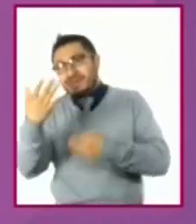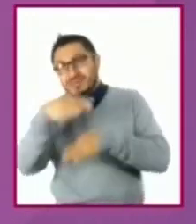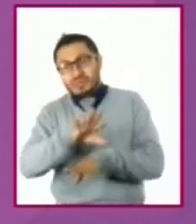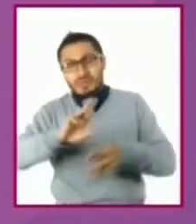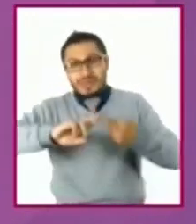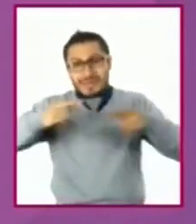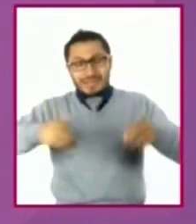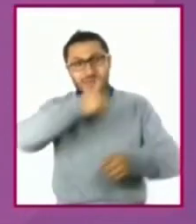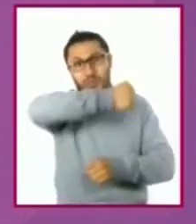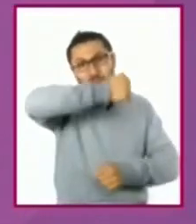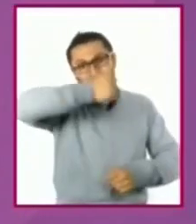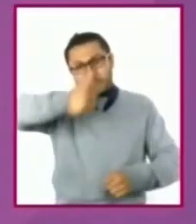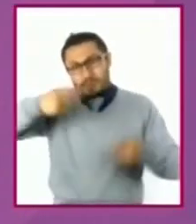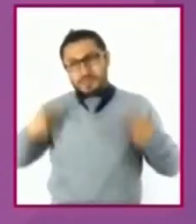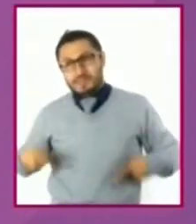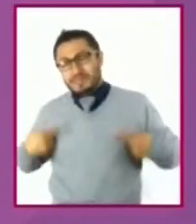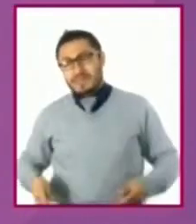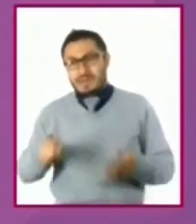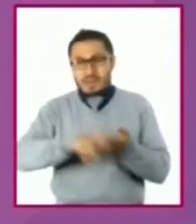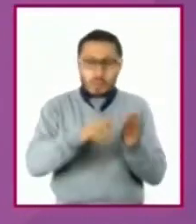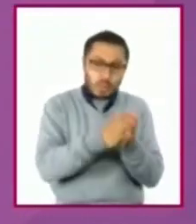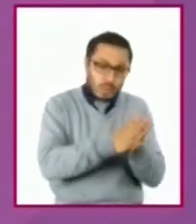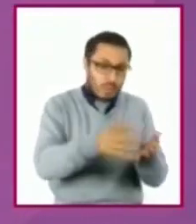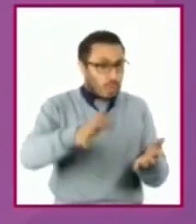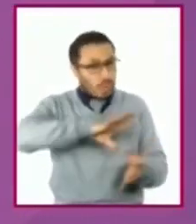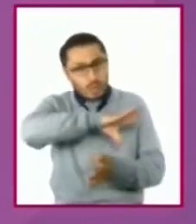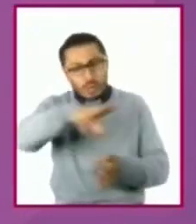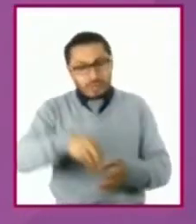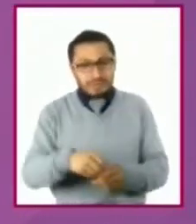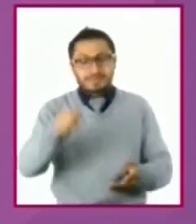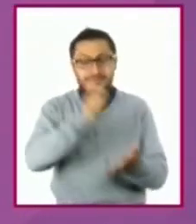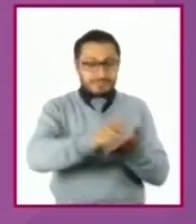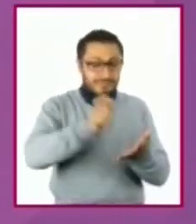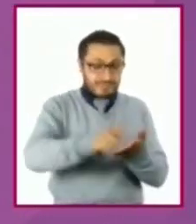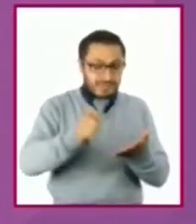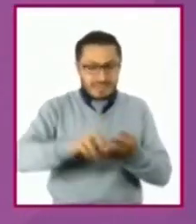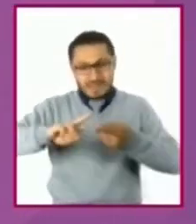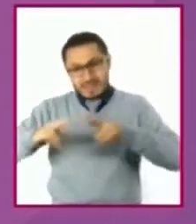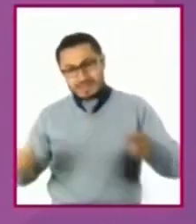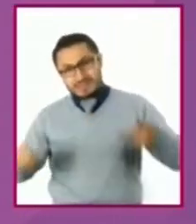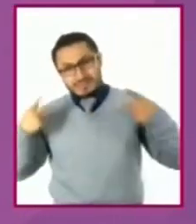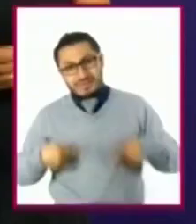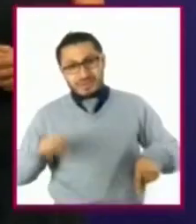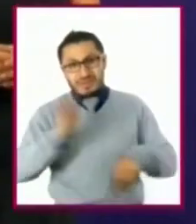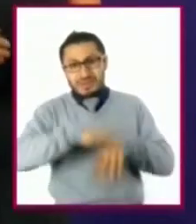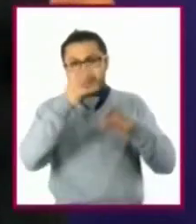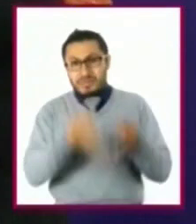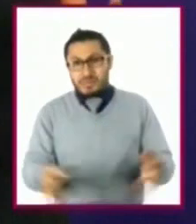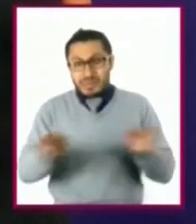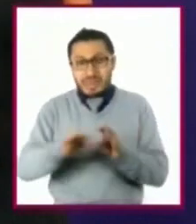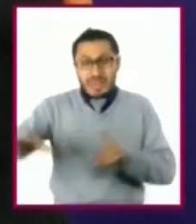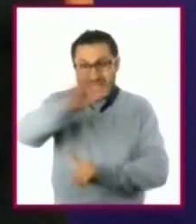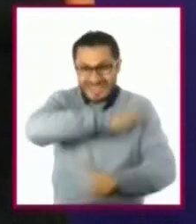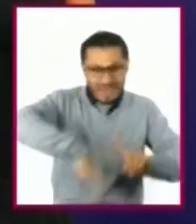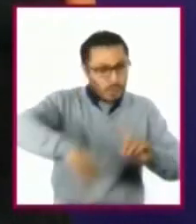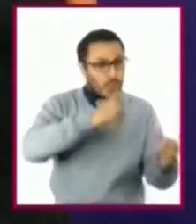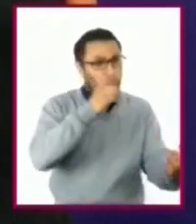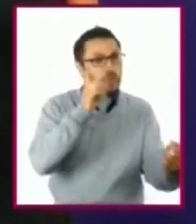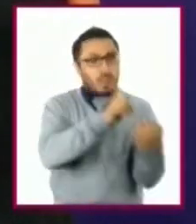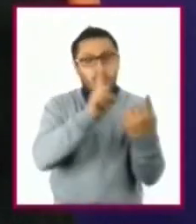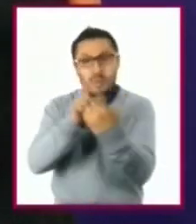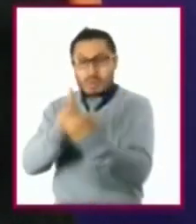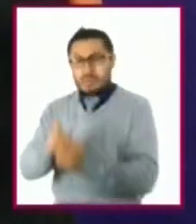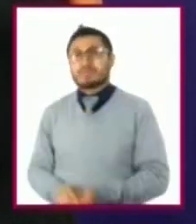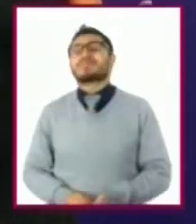historia. Anoten en su cuaderno relaciones del personaje principal con los demás. A veces se puede saber mucho más